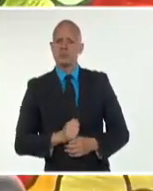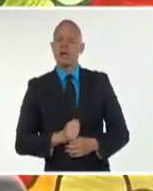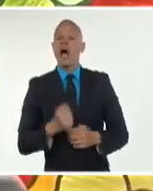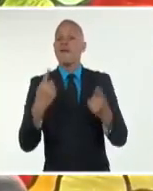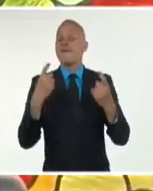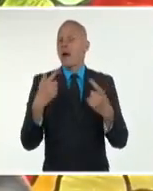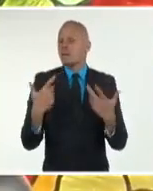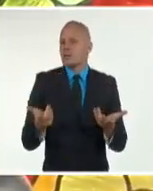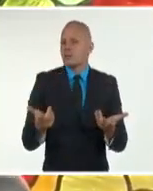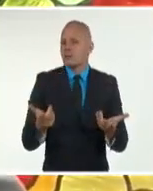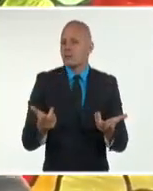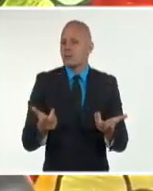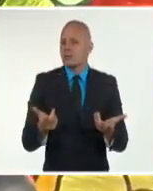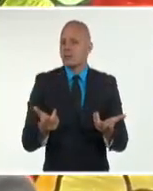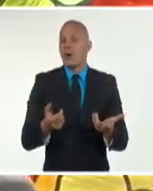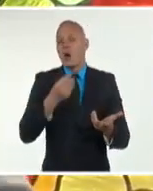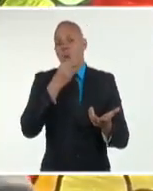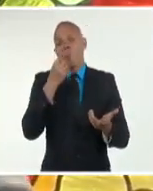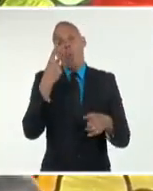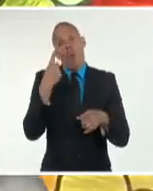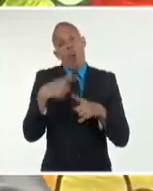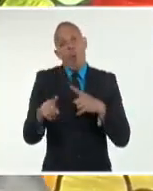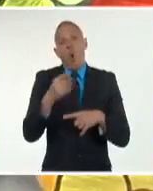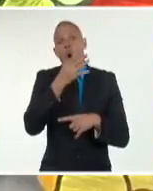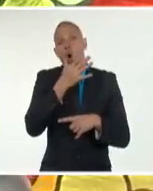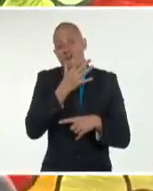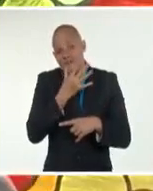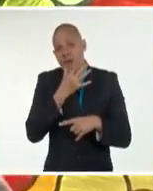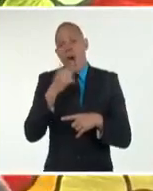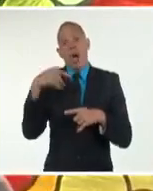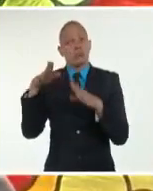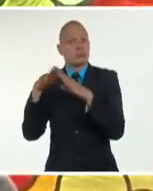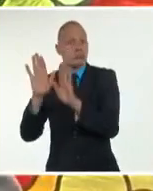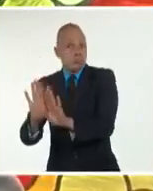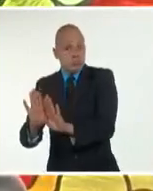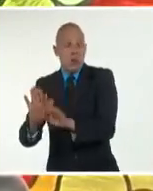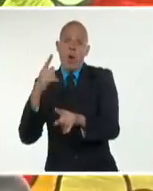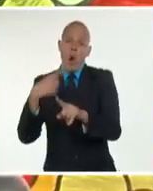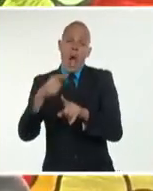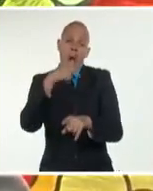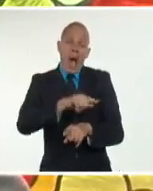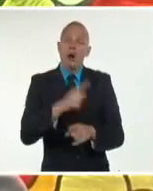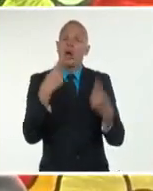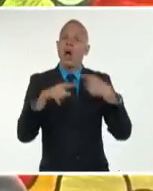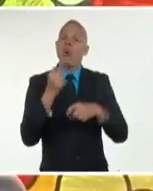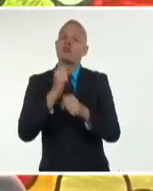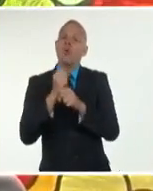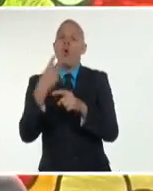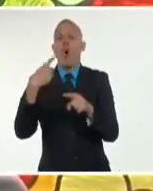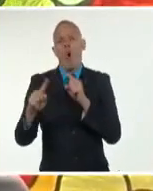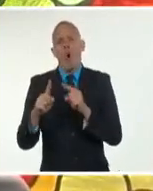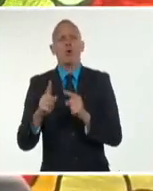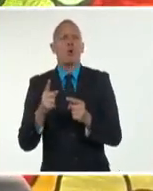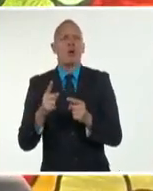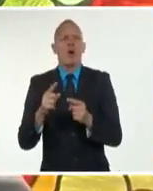que hoy irán a otras tareas o a otras funciones o a otras decisiones en sus vidas van a ser